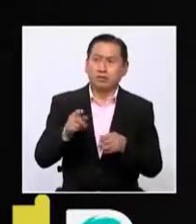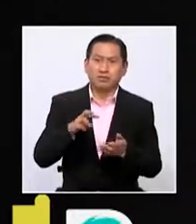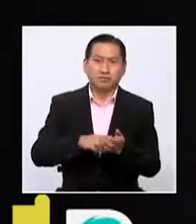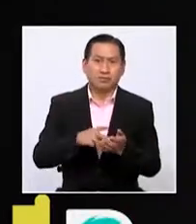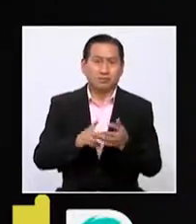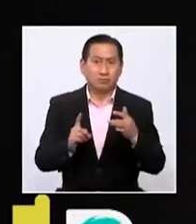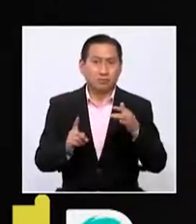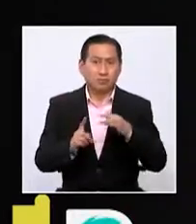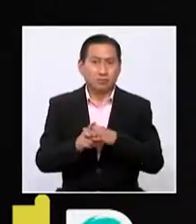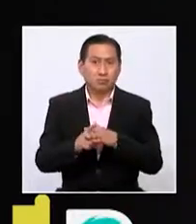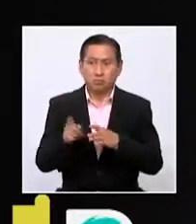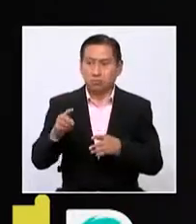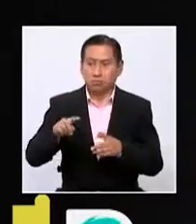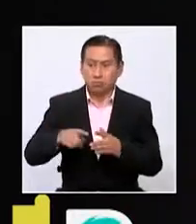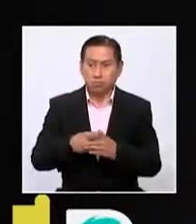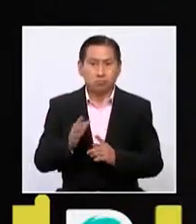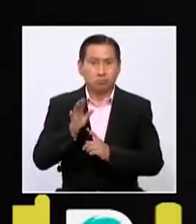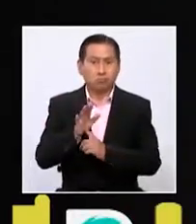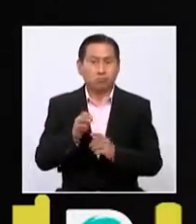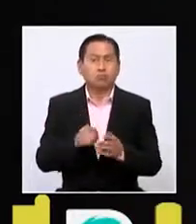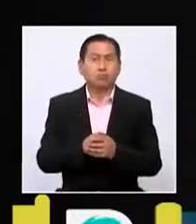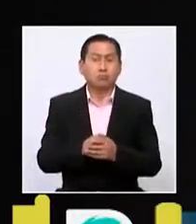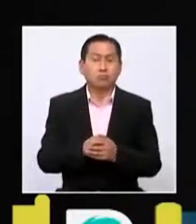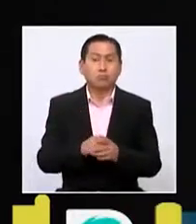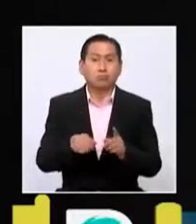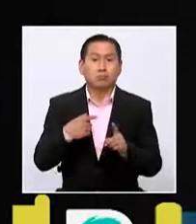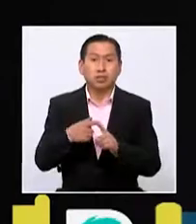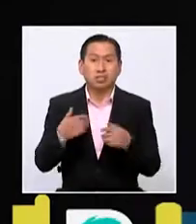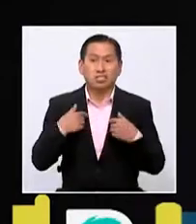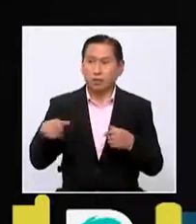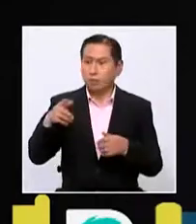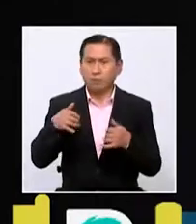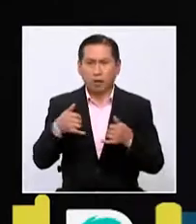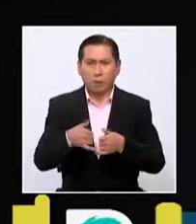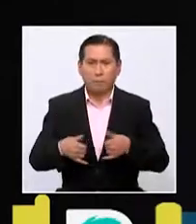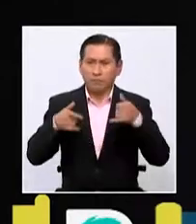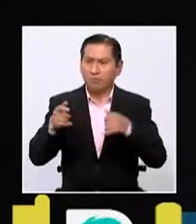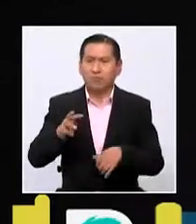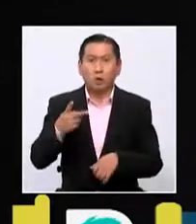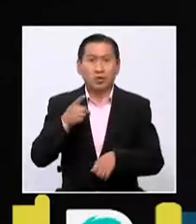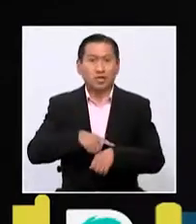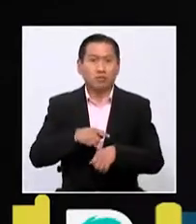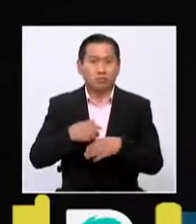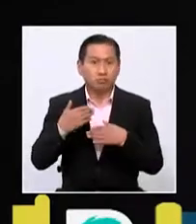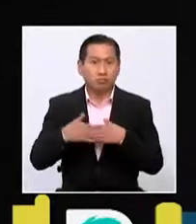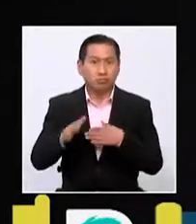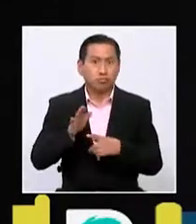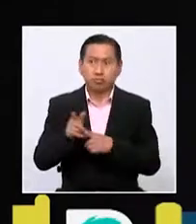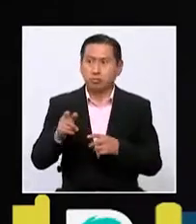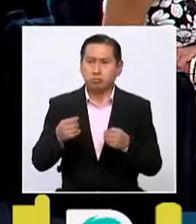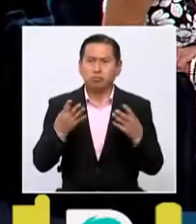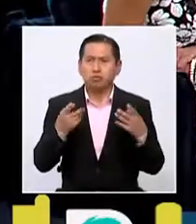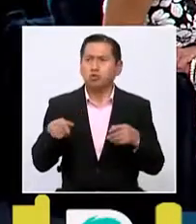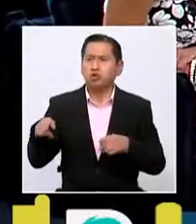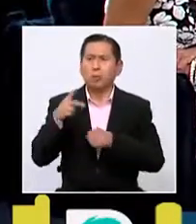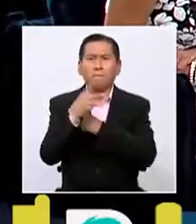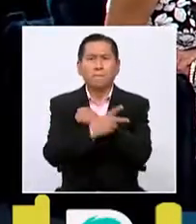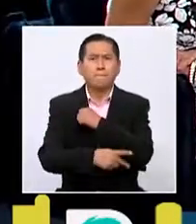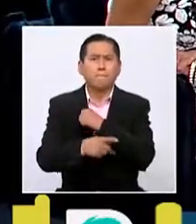momento, cuando se estrenó la serie. Además, han obtenido premios con su segunda temporada. En la segunda temporada estuvieron en varios países